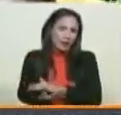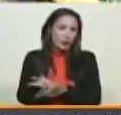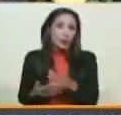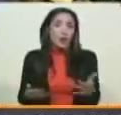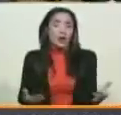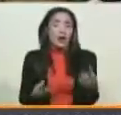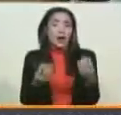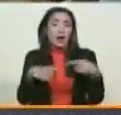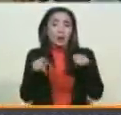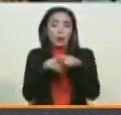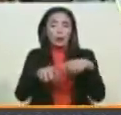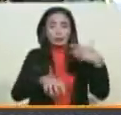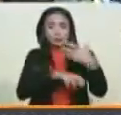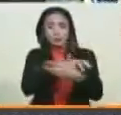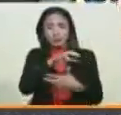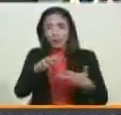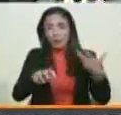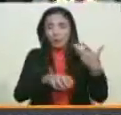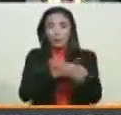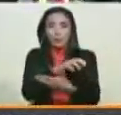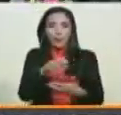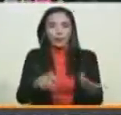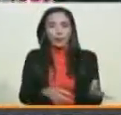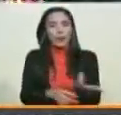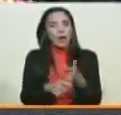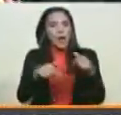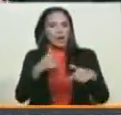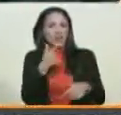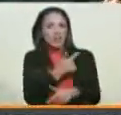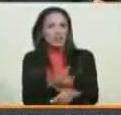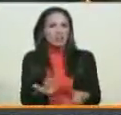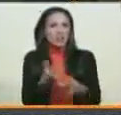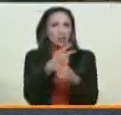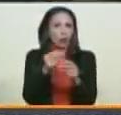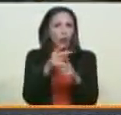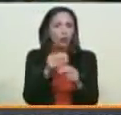últimos años en nuestra región. ¿Quién puede negarlo?